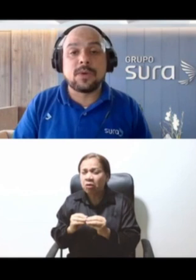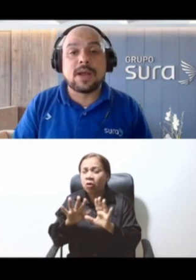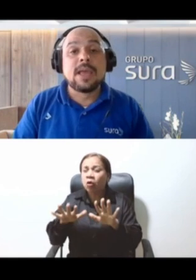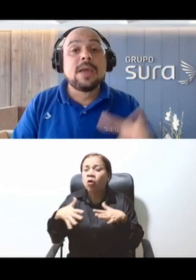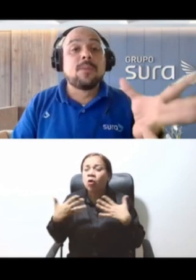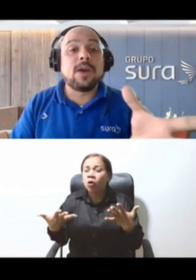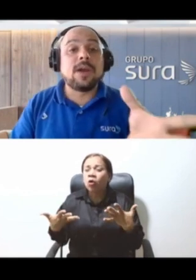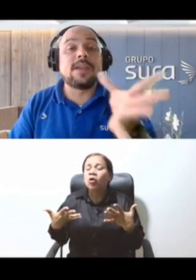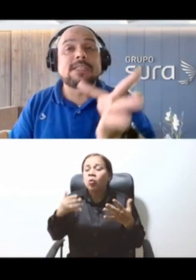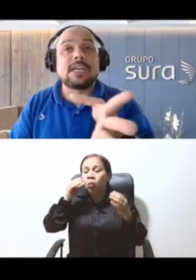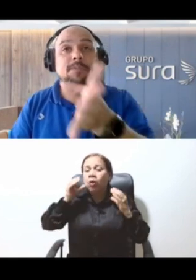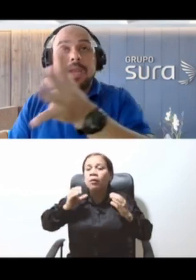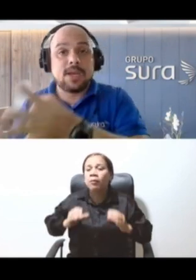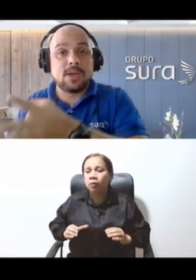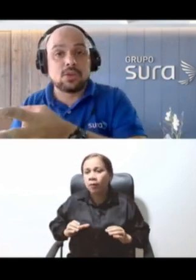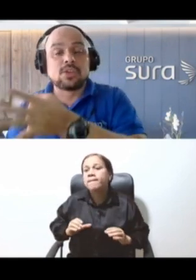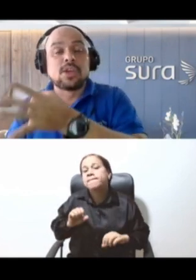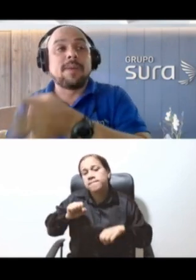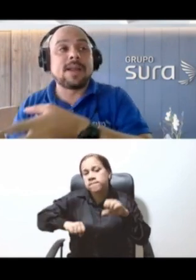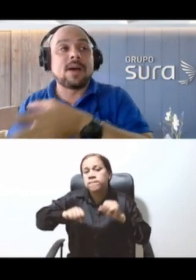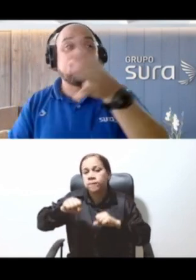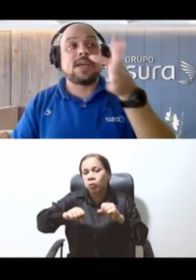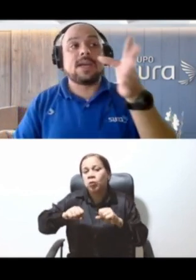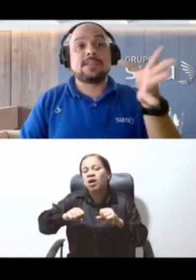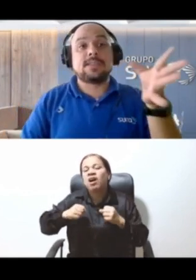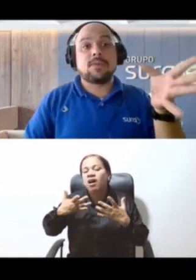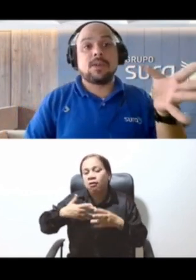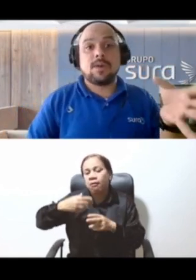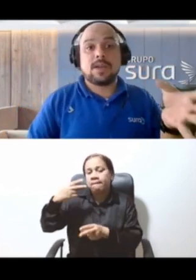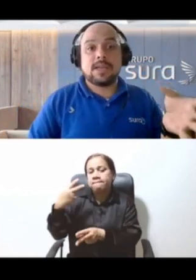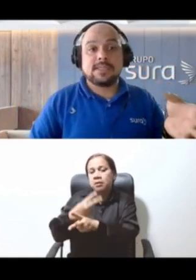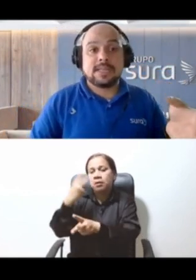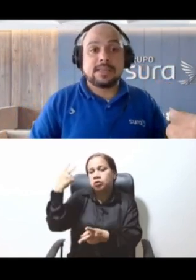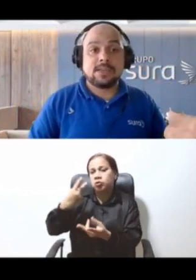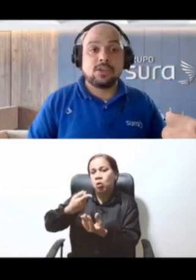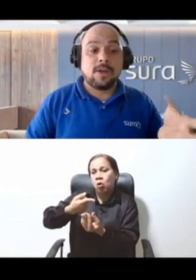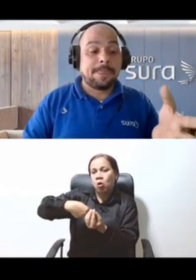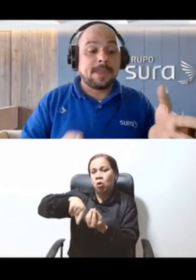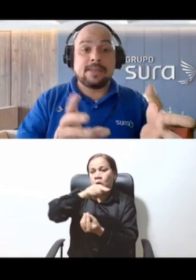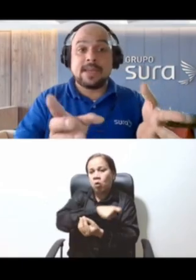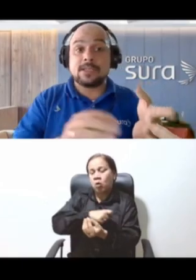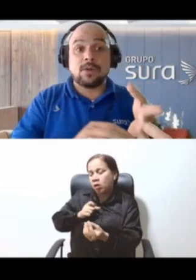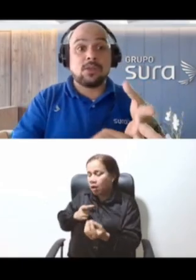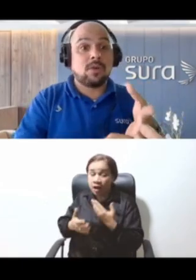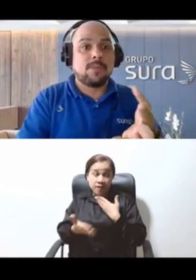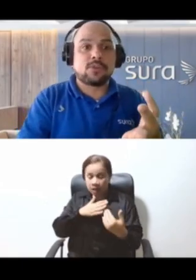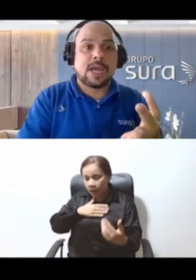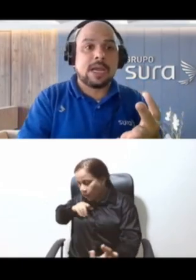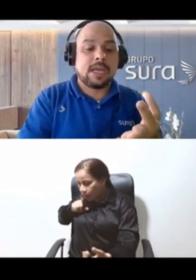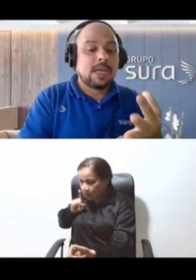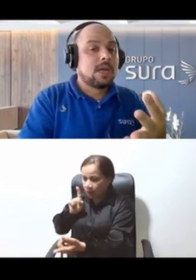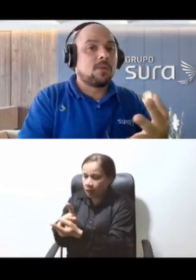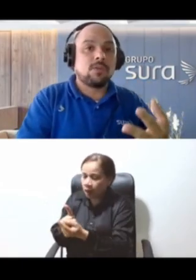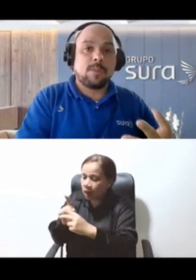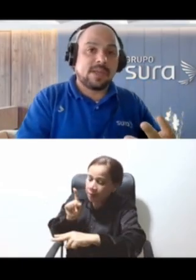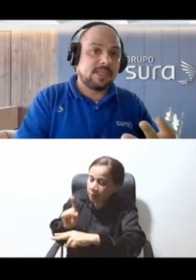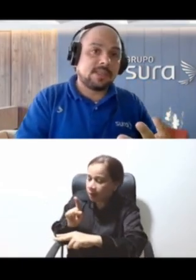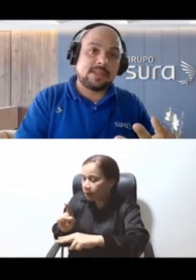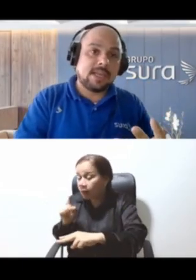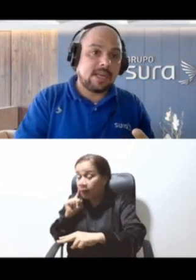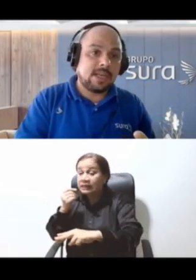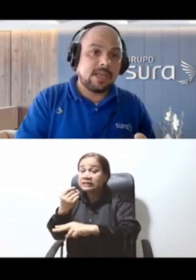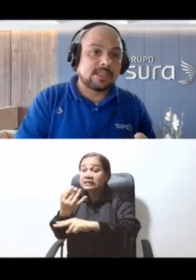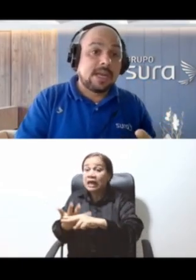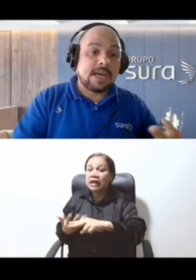a nivel corporal pueden ser peligrosos para un brigadista cuando va a realizar la atención. Andrés, ¿cuándo vemos sangre? Cuando